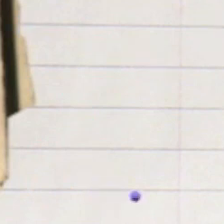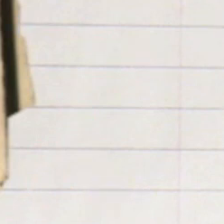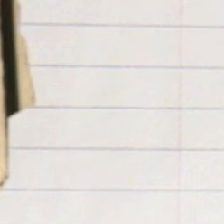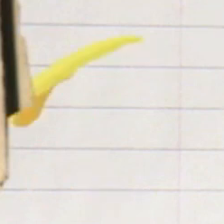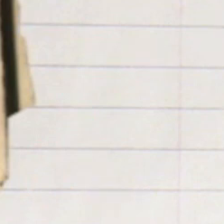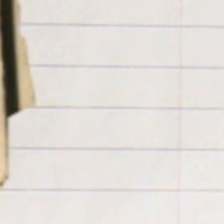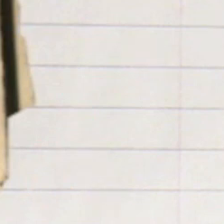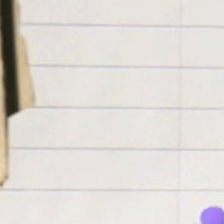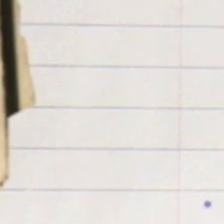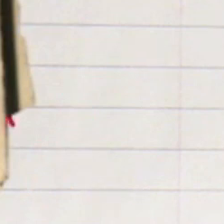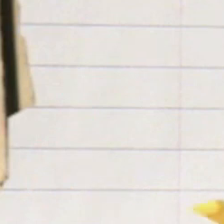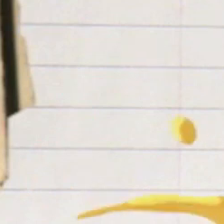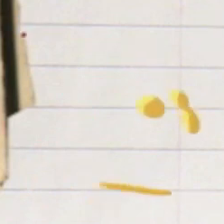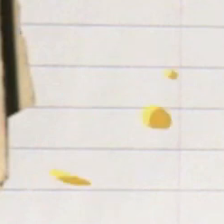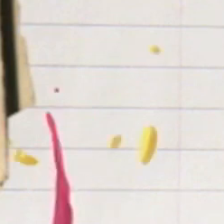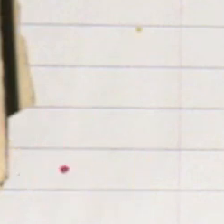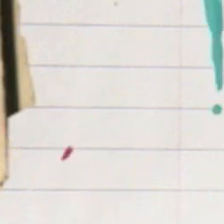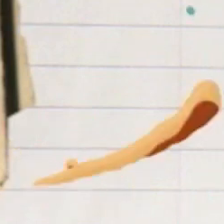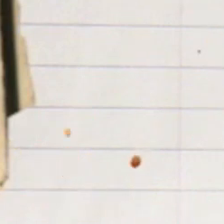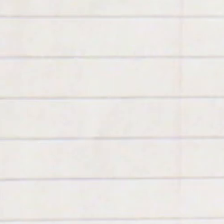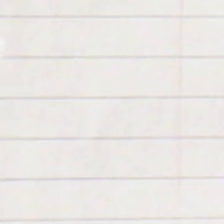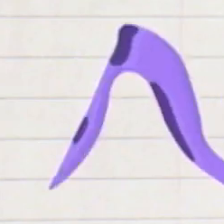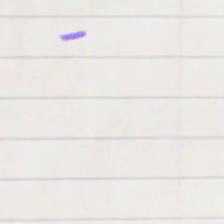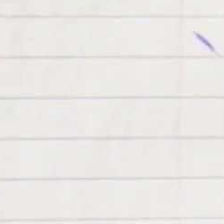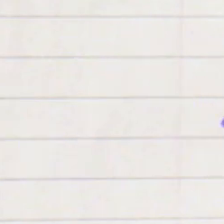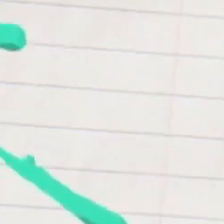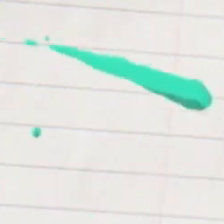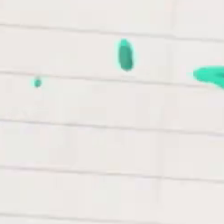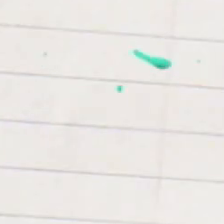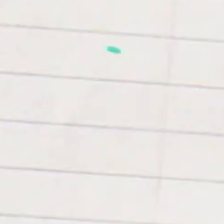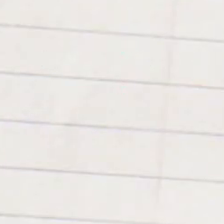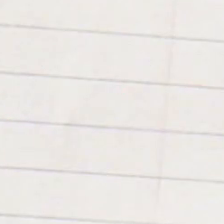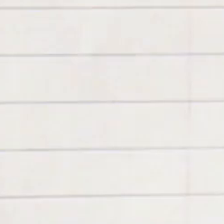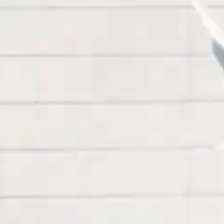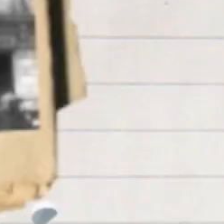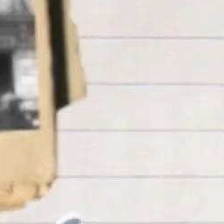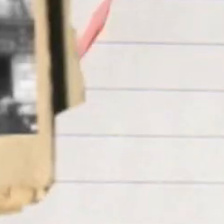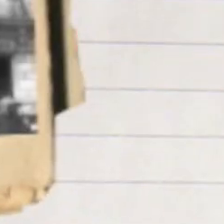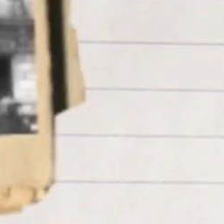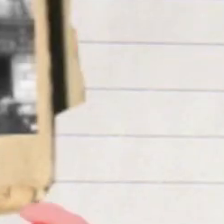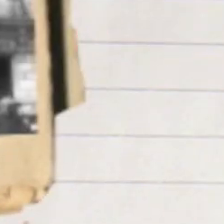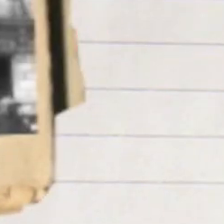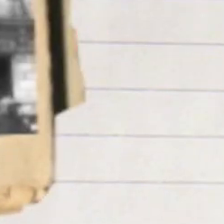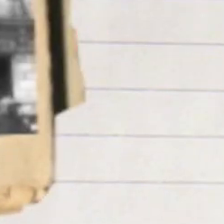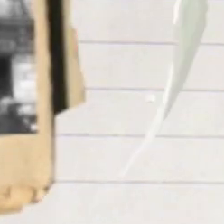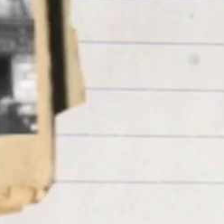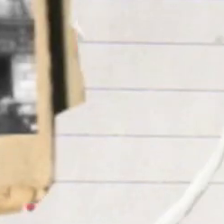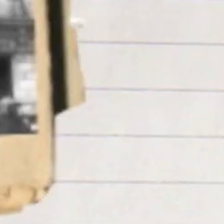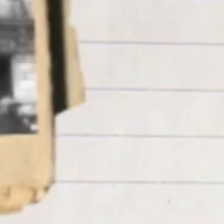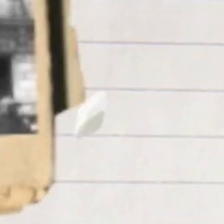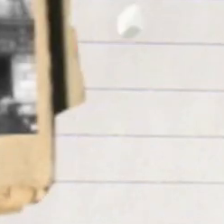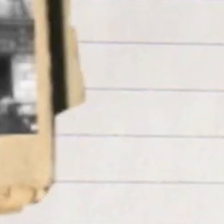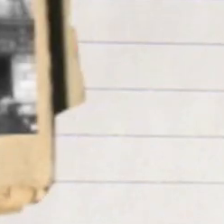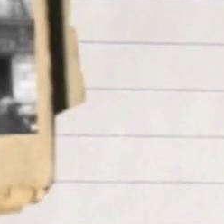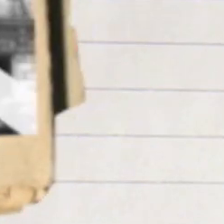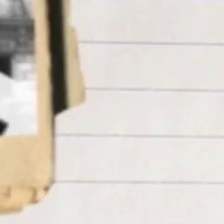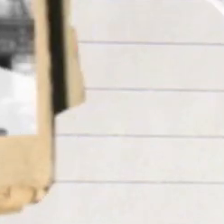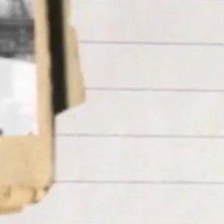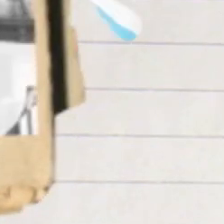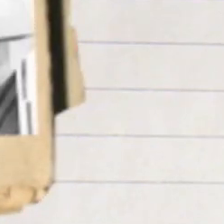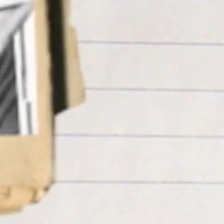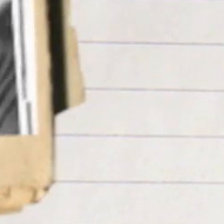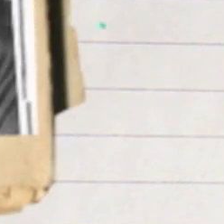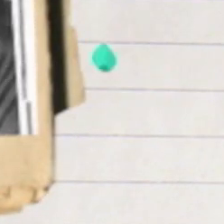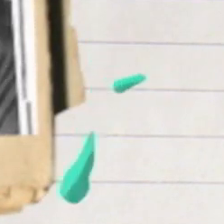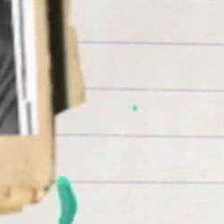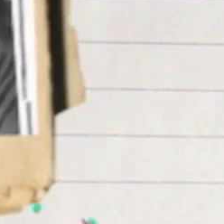nos brinda un acercamiento novedoso y fresco a la obra más conocida de la autora nacional, una lectura existencialista